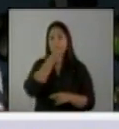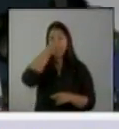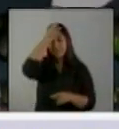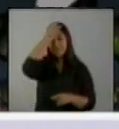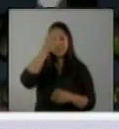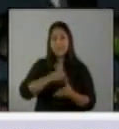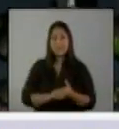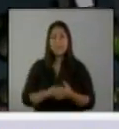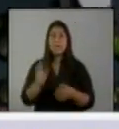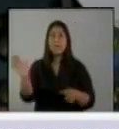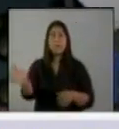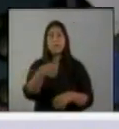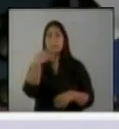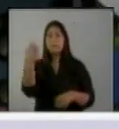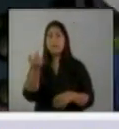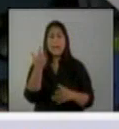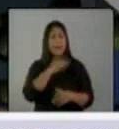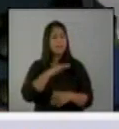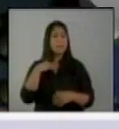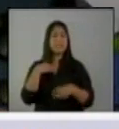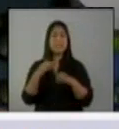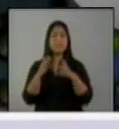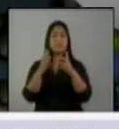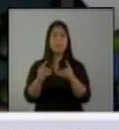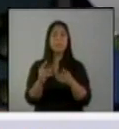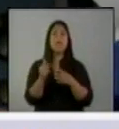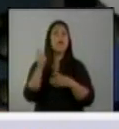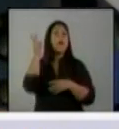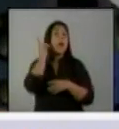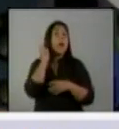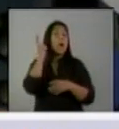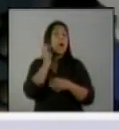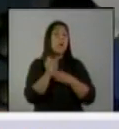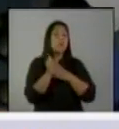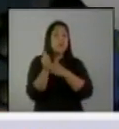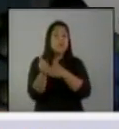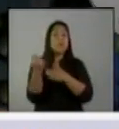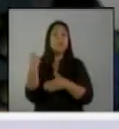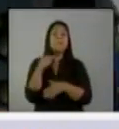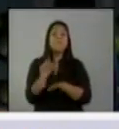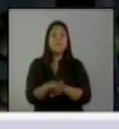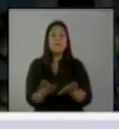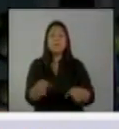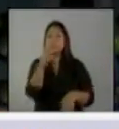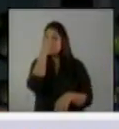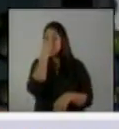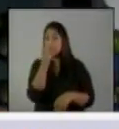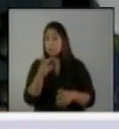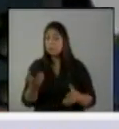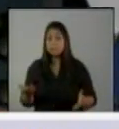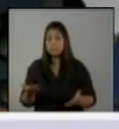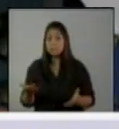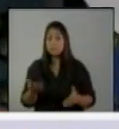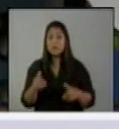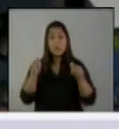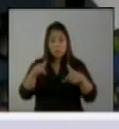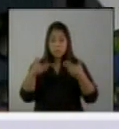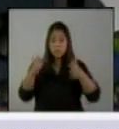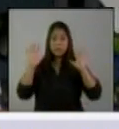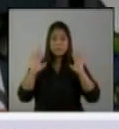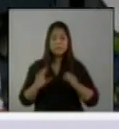¿Cuándo soñar que en el Ministerio de Educación iban a haber audioguías para niños que no ven? Hoy las